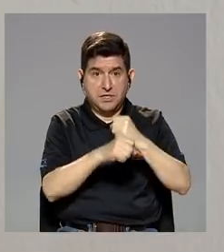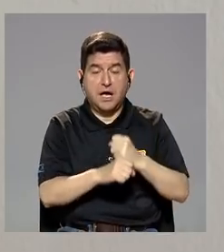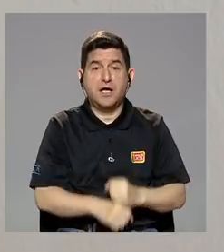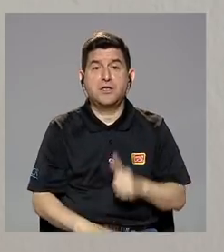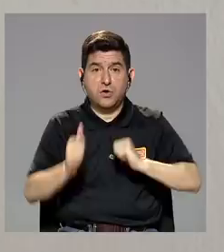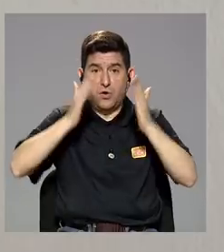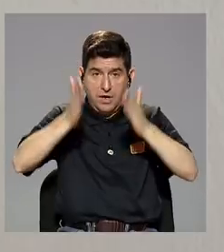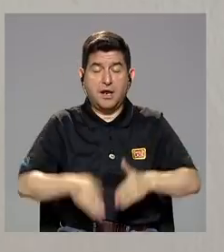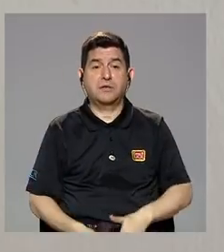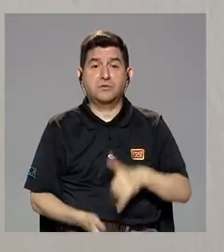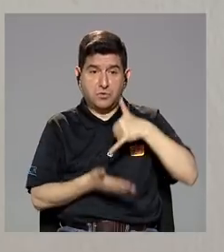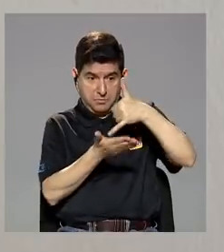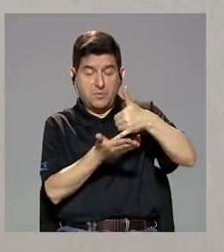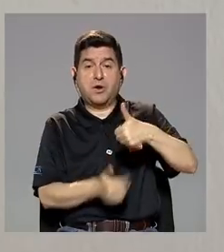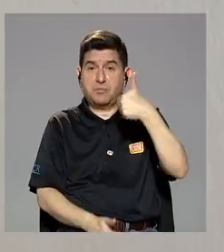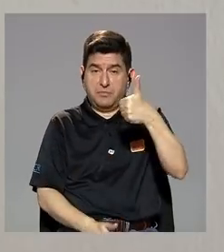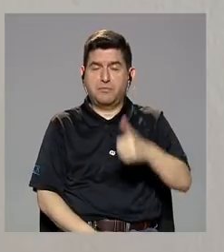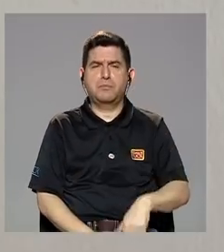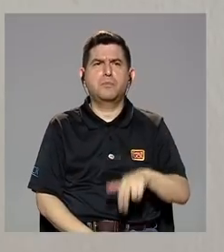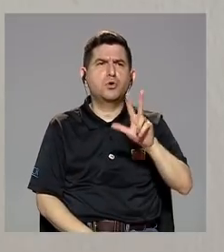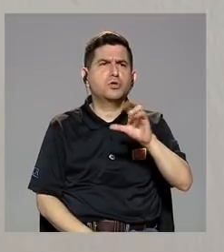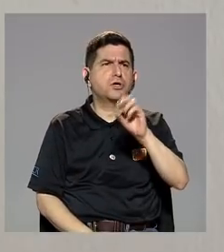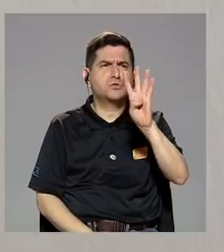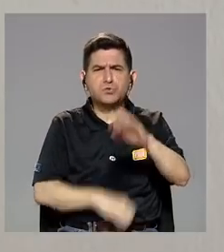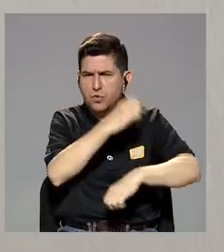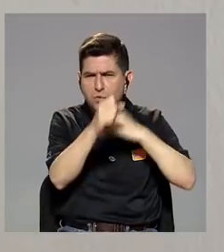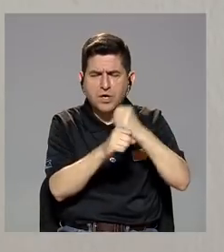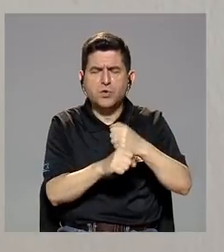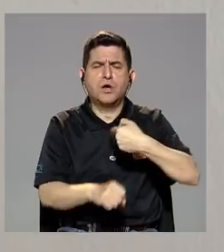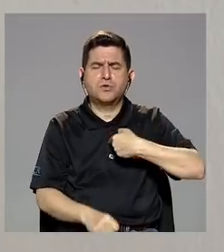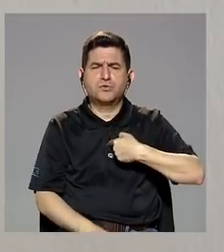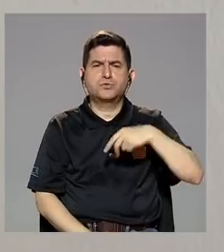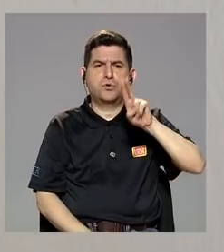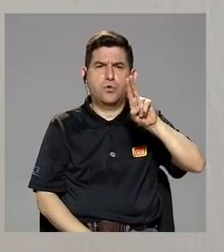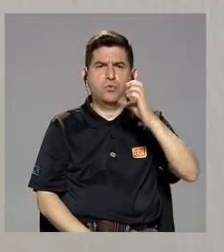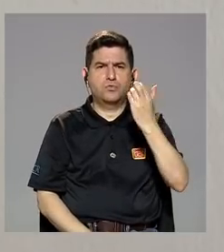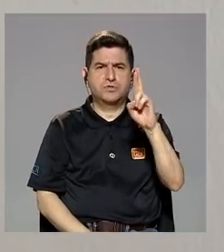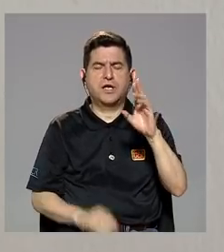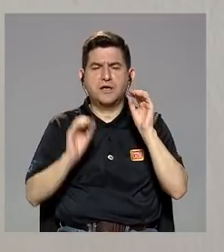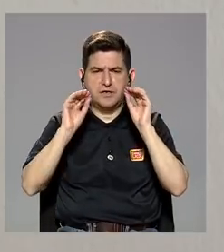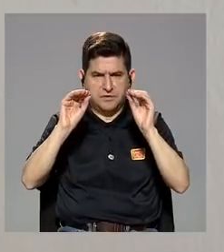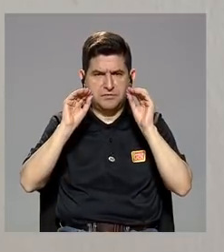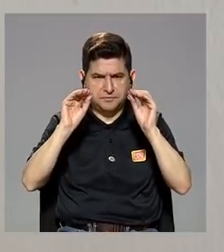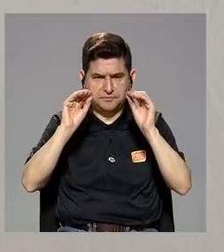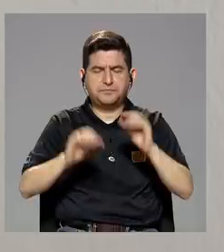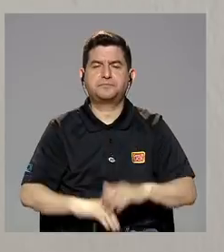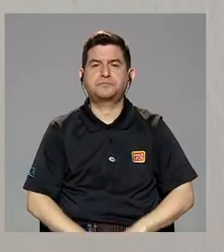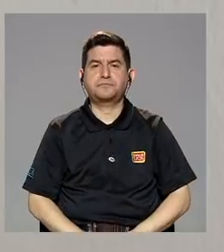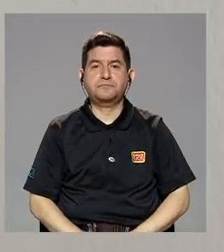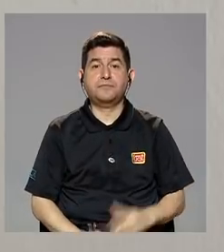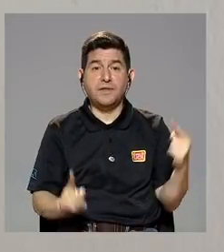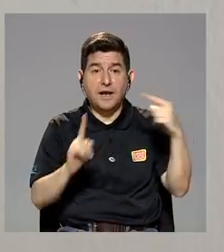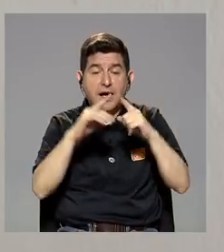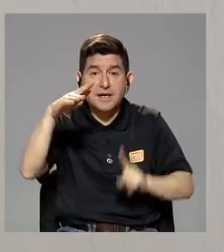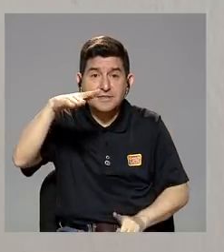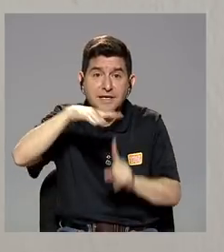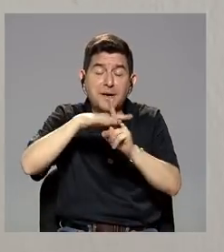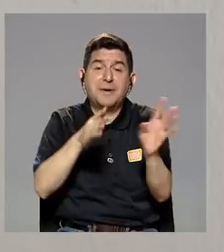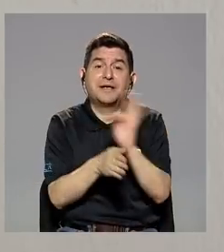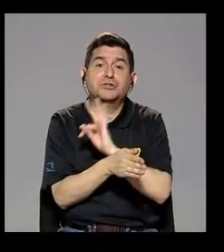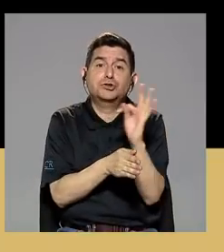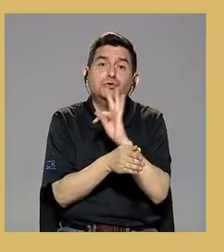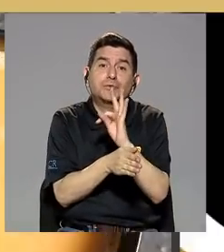y sí estuve 34 años la ugr dando clases y claro de fasta que apareció en la